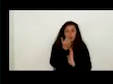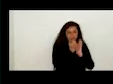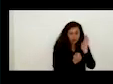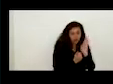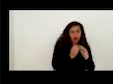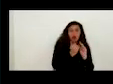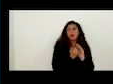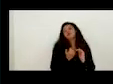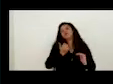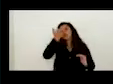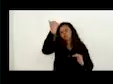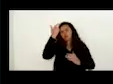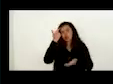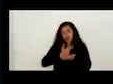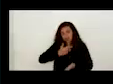mayor de grasa.